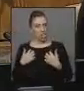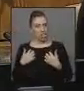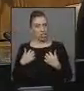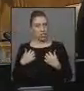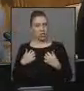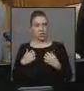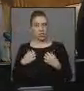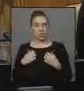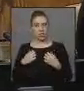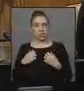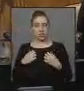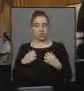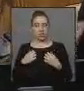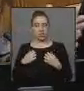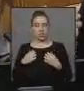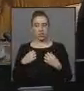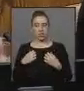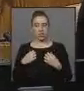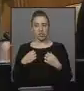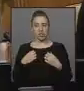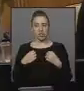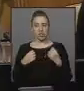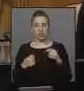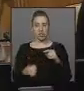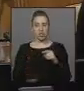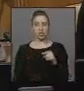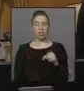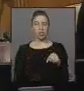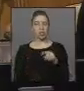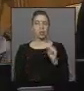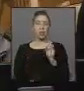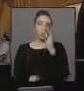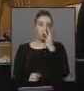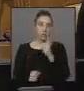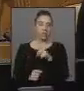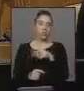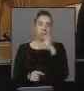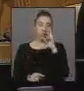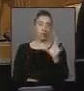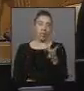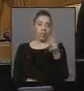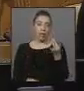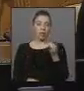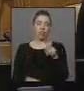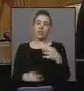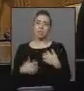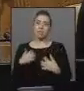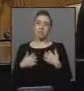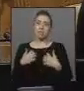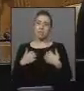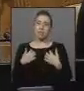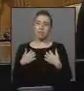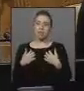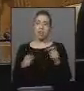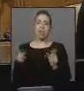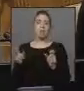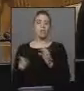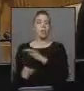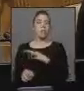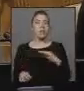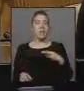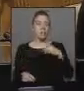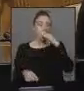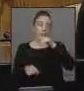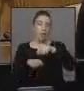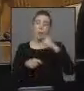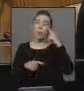es cuestión, no hay que ser adivino para poder evidenciar y darse cuenta de la molestia de la gente del Ministerio de Agricultura. Sin embargo, aquí